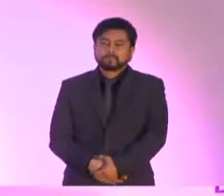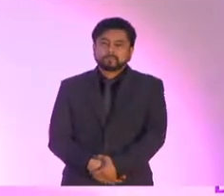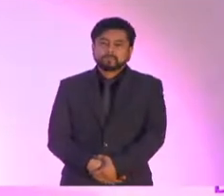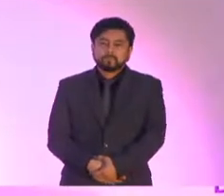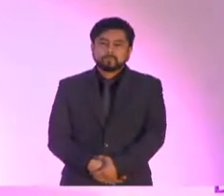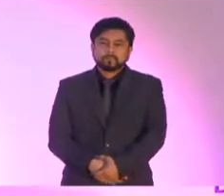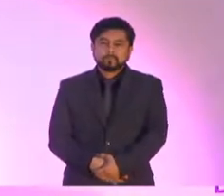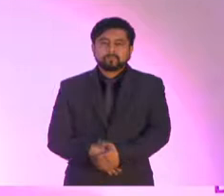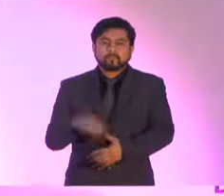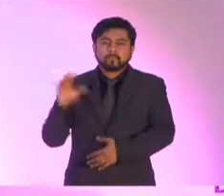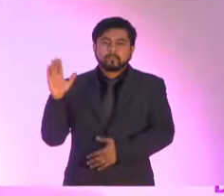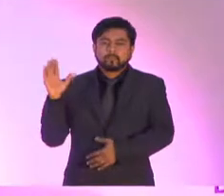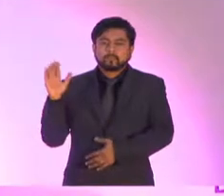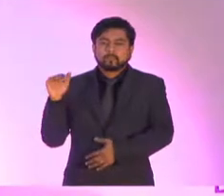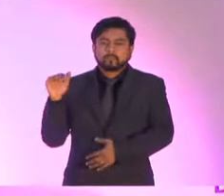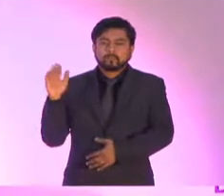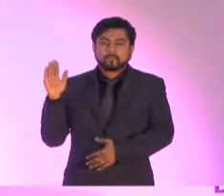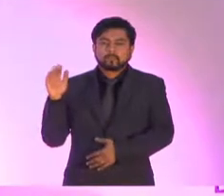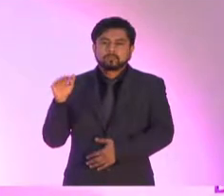Adiós.